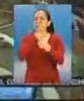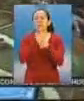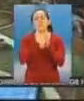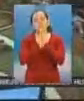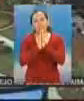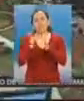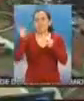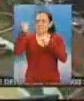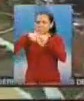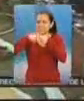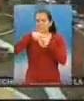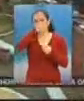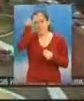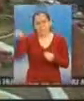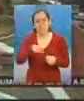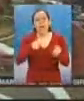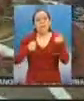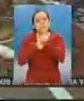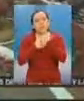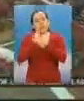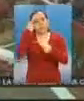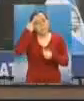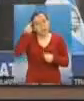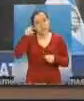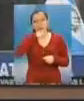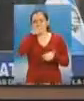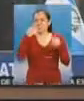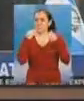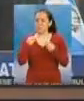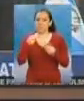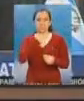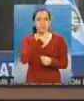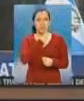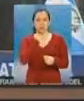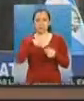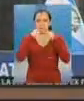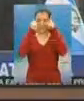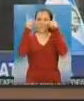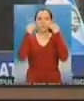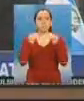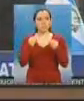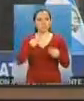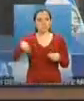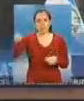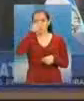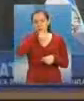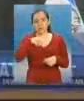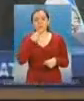el crimen organizado en Guatemala durante su periodo de gobierno. En mi periodo,